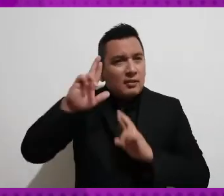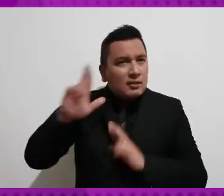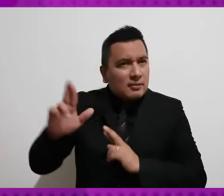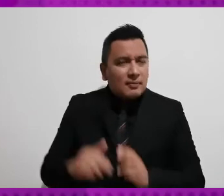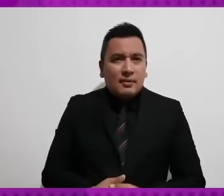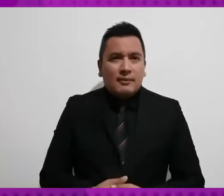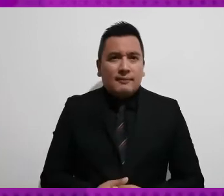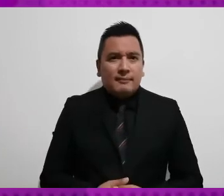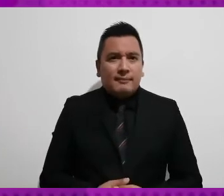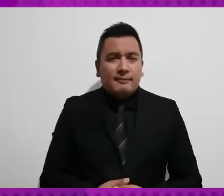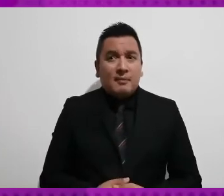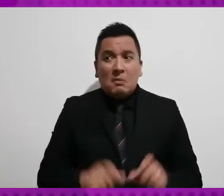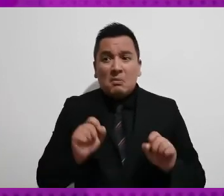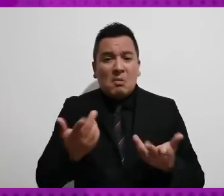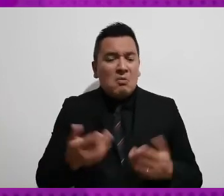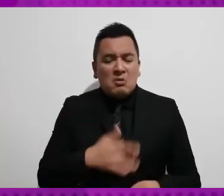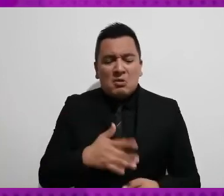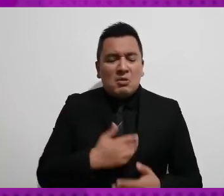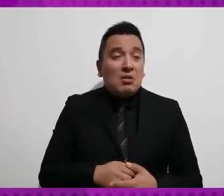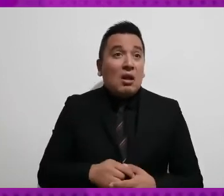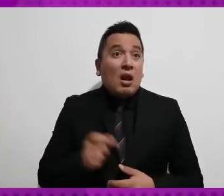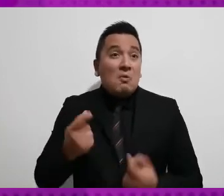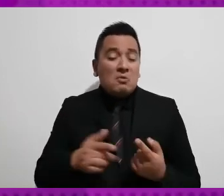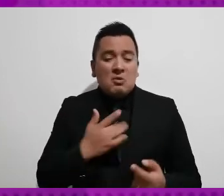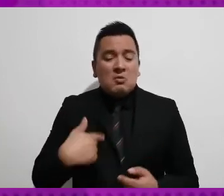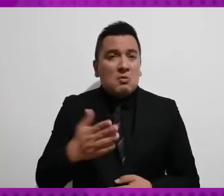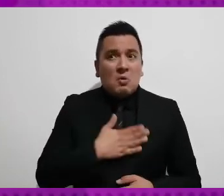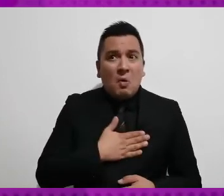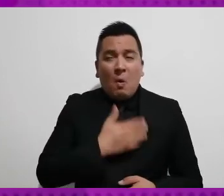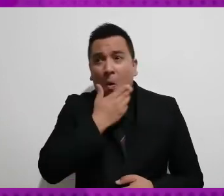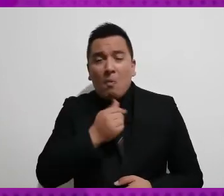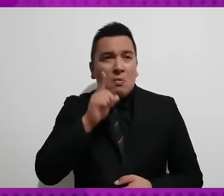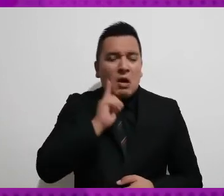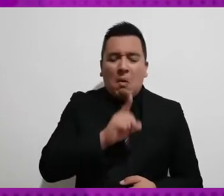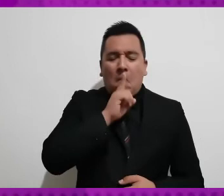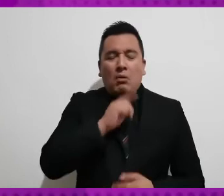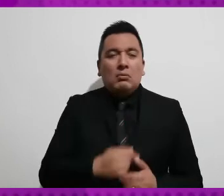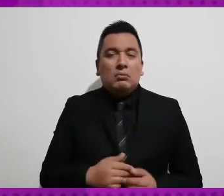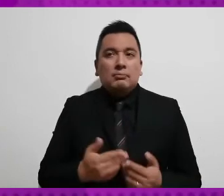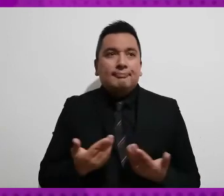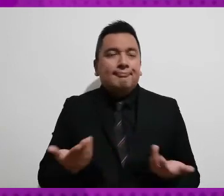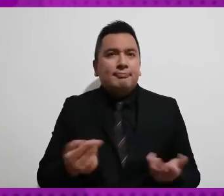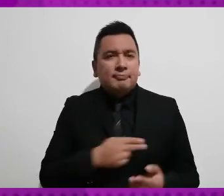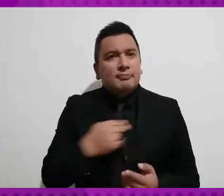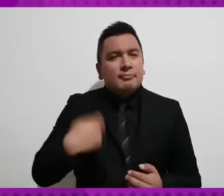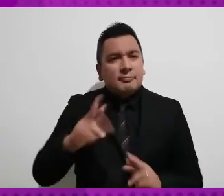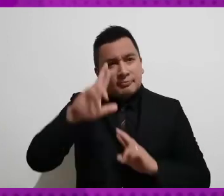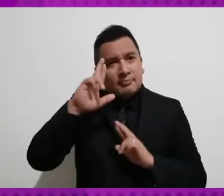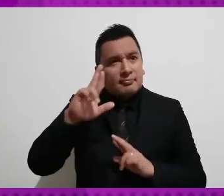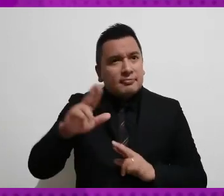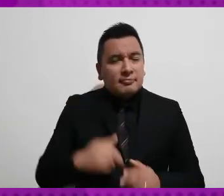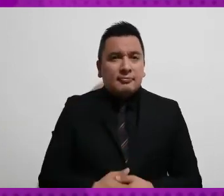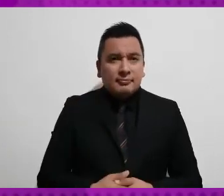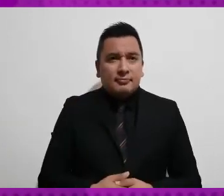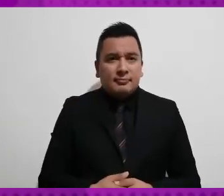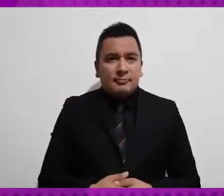este código binario de ser hombre o ser mujer, tendremos que evitar todo eso y se capacitan los funcionarios para que sea así. Y algo